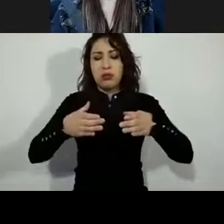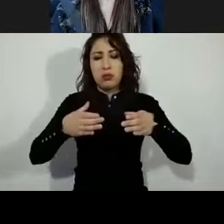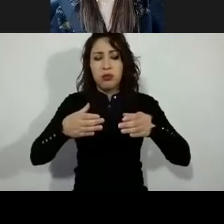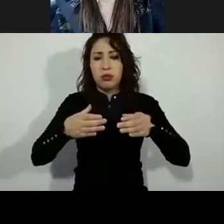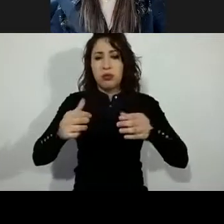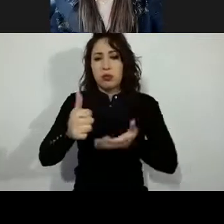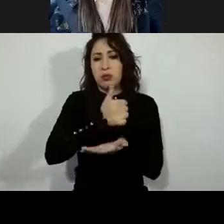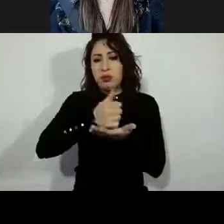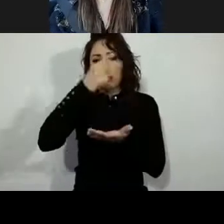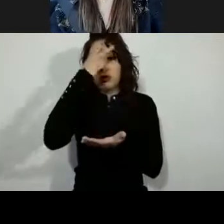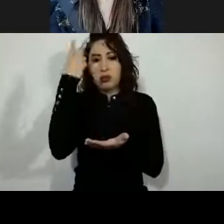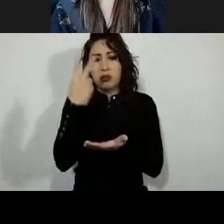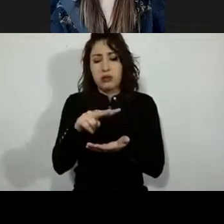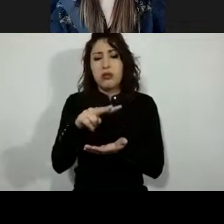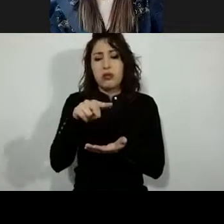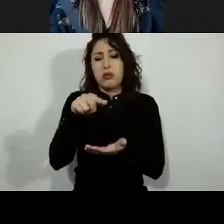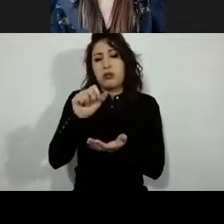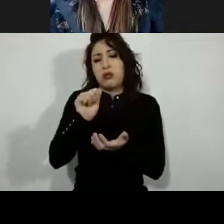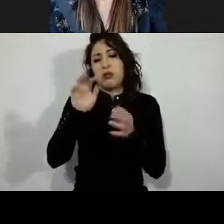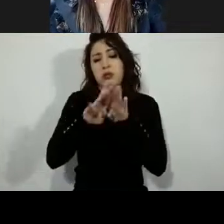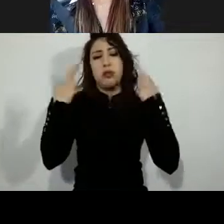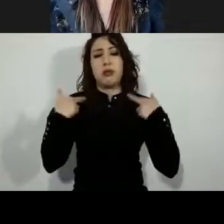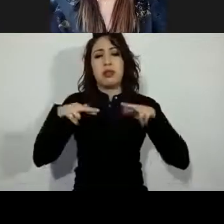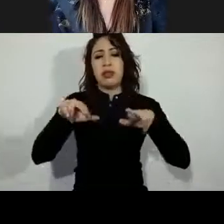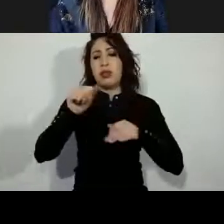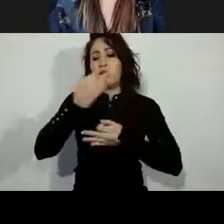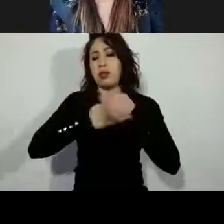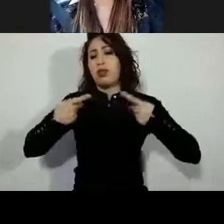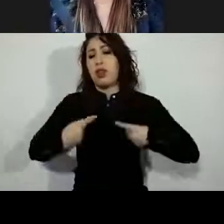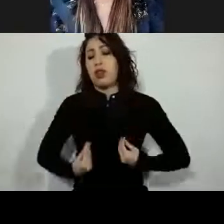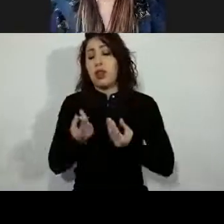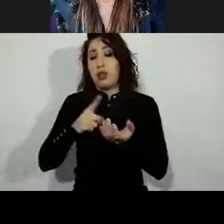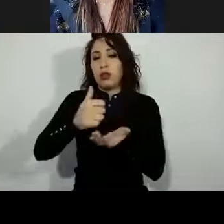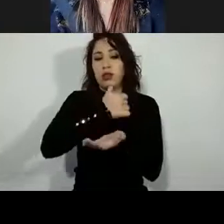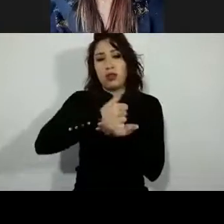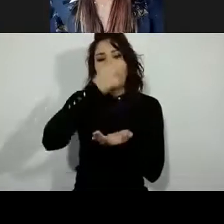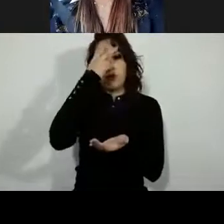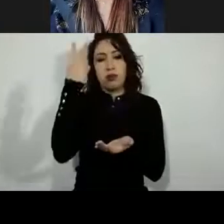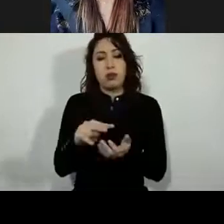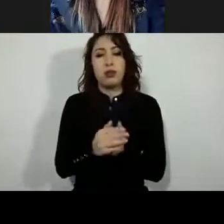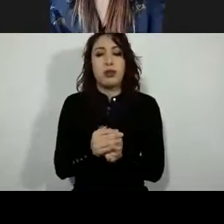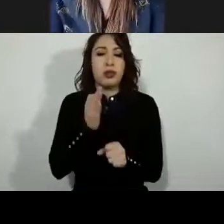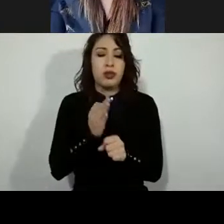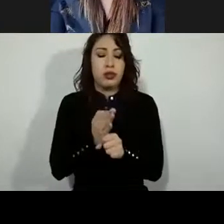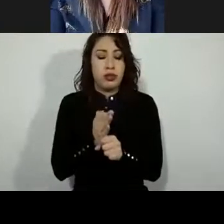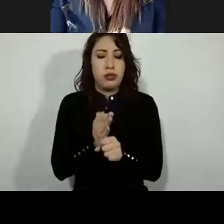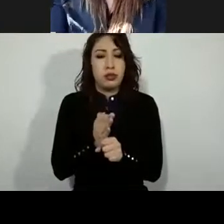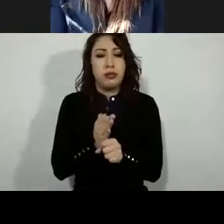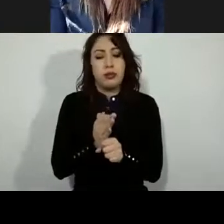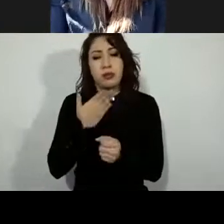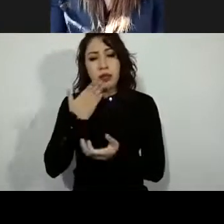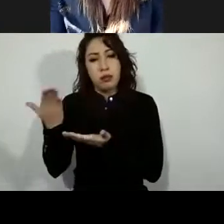y de poder legislativo en la capital. Y por eso el día de hoy hemos convocado y le damos la más cordial bienvenida al